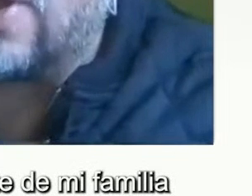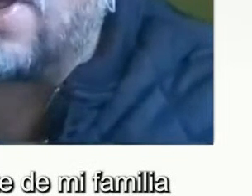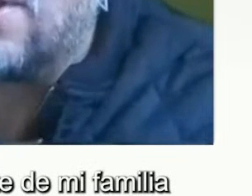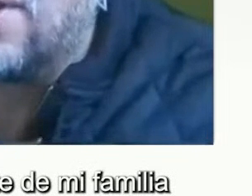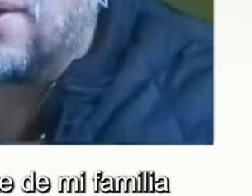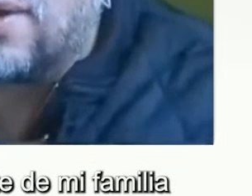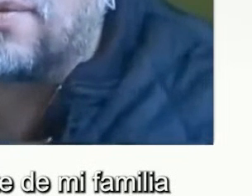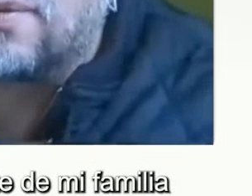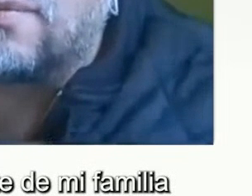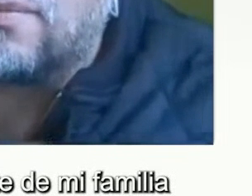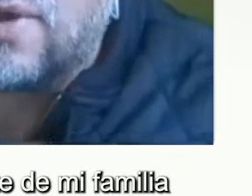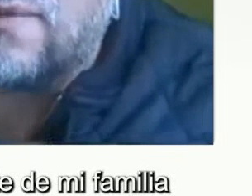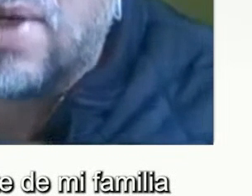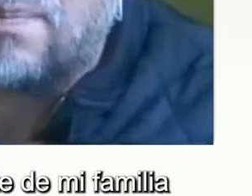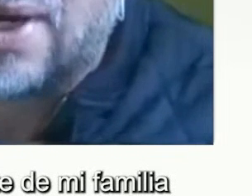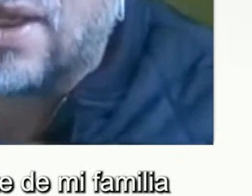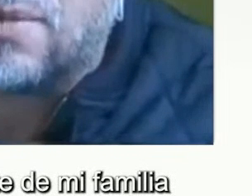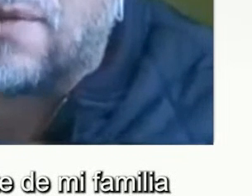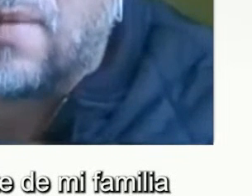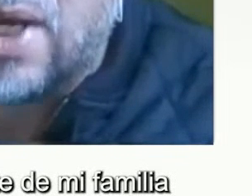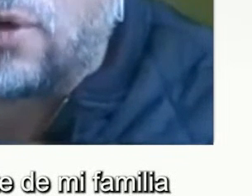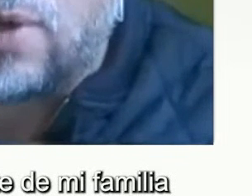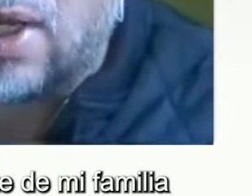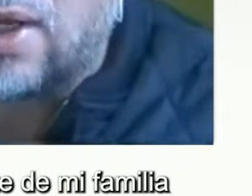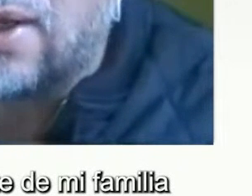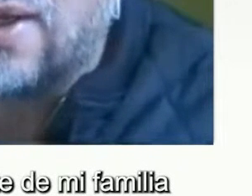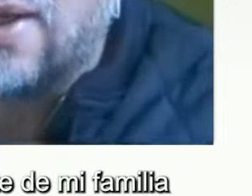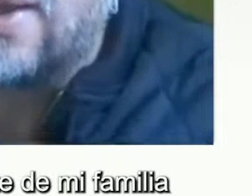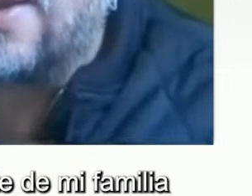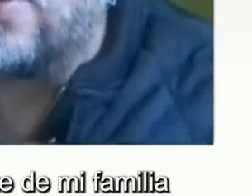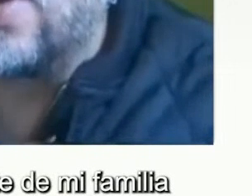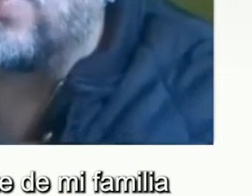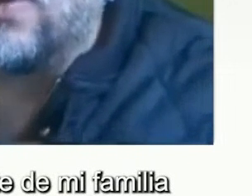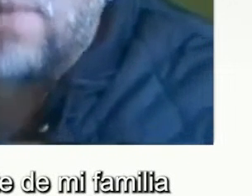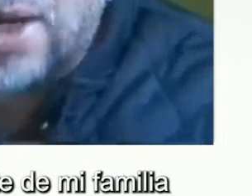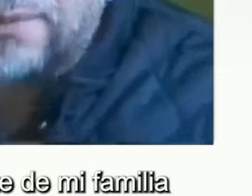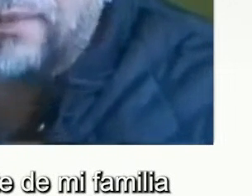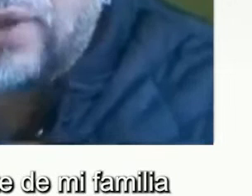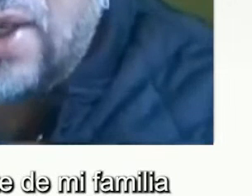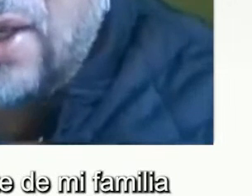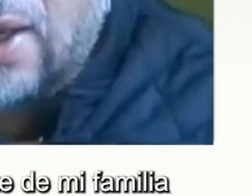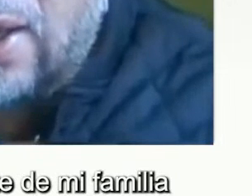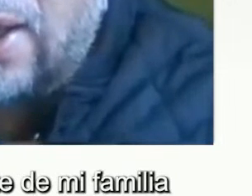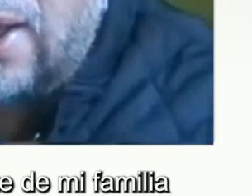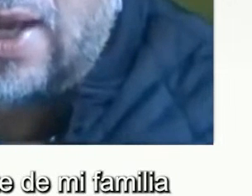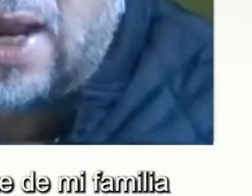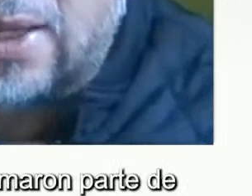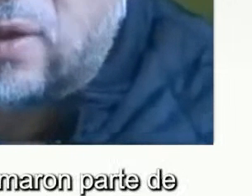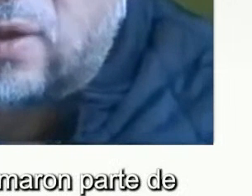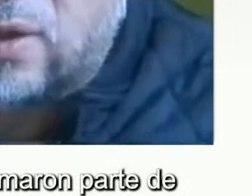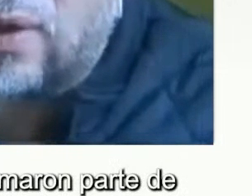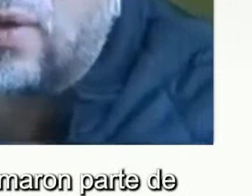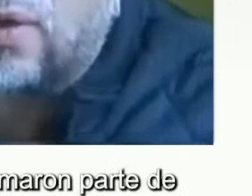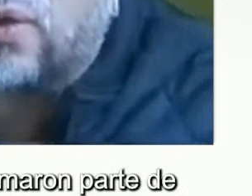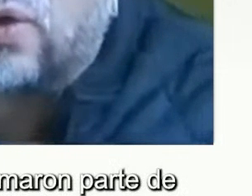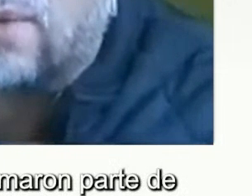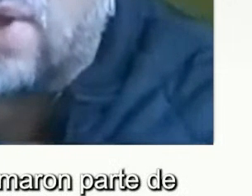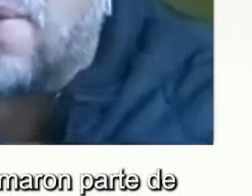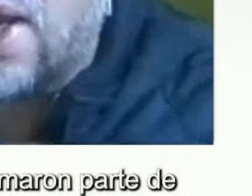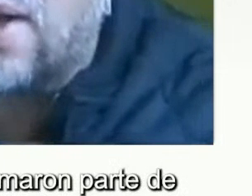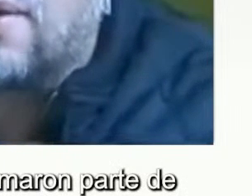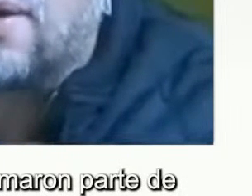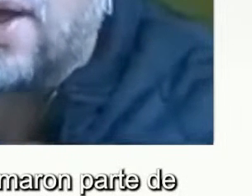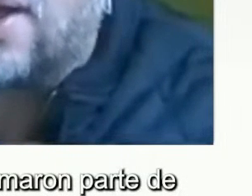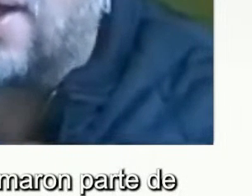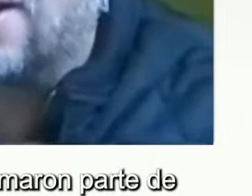México, pero también parte de mi familia proviene de Ciudad Guzmán, Jalisco. Entonces conozco